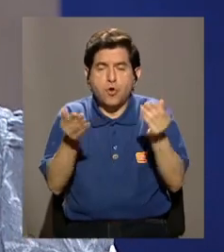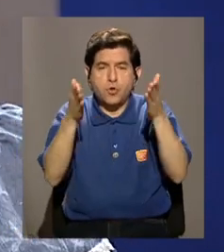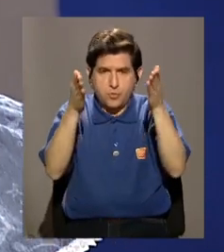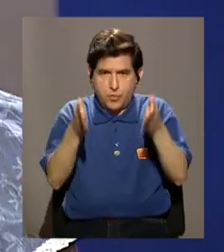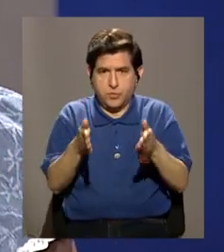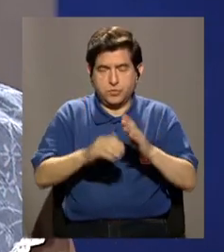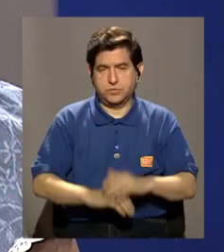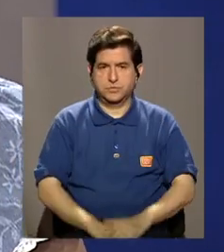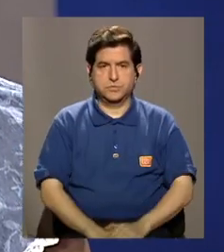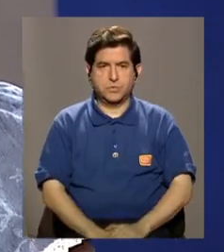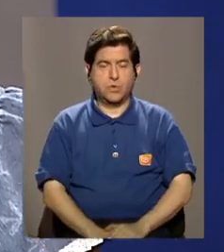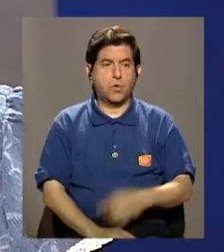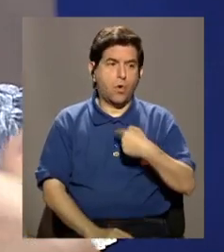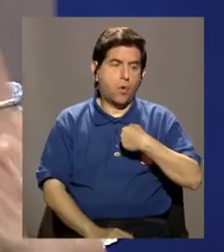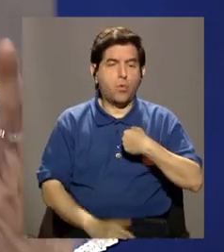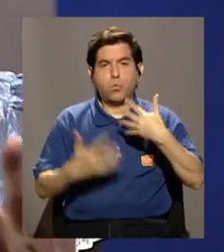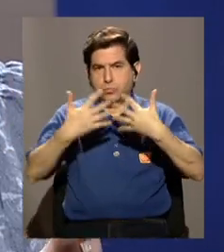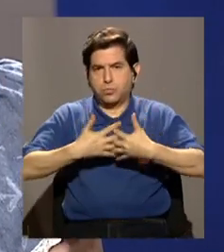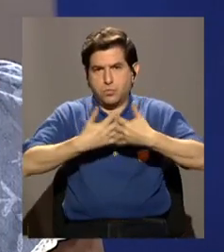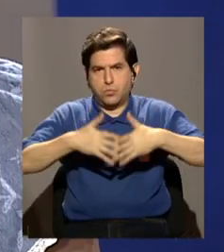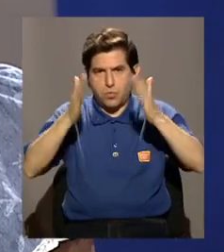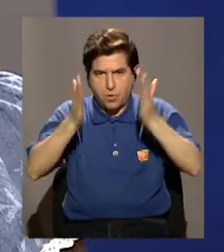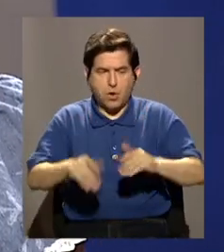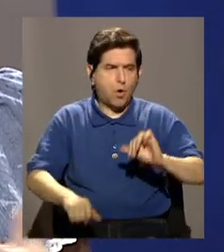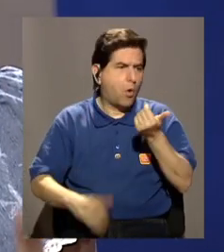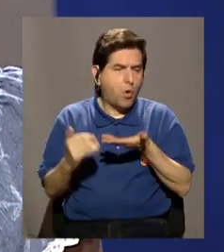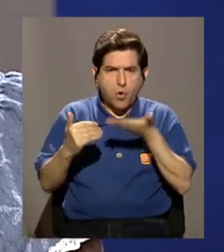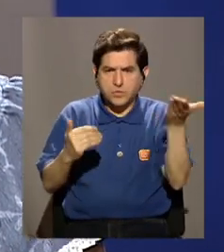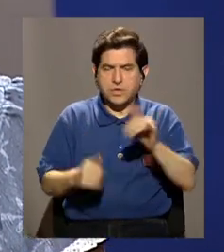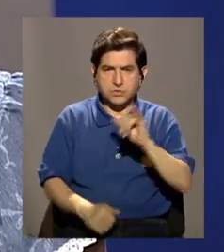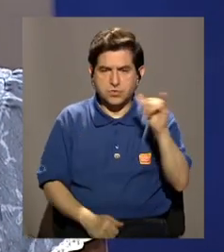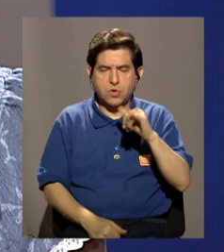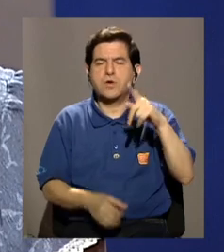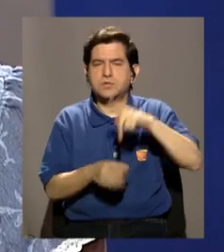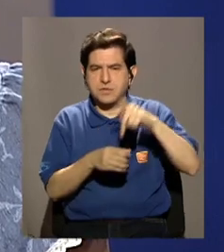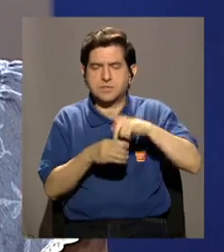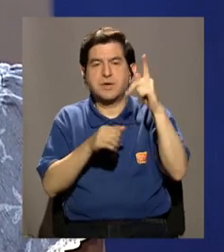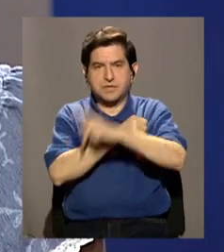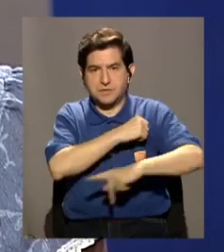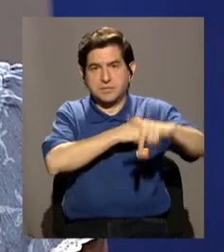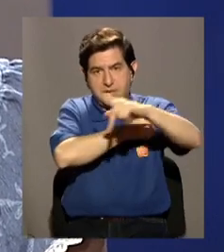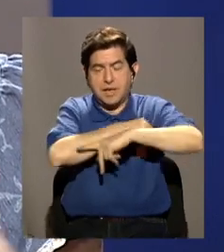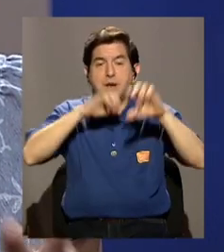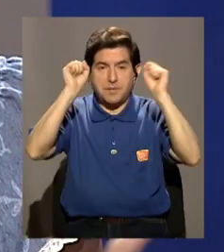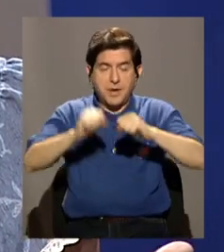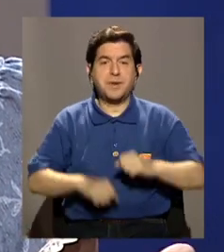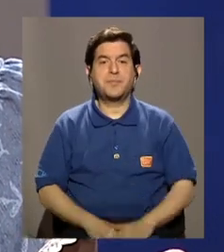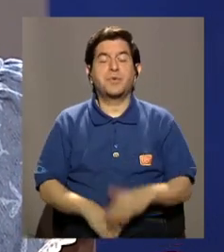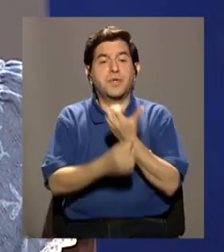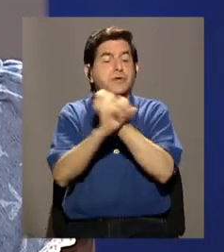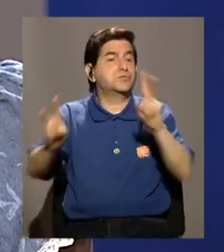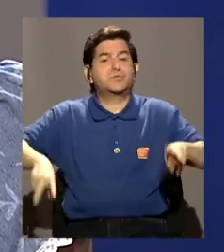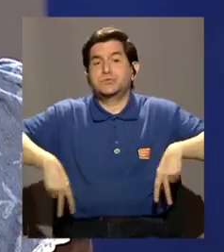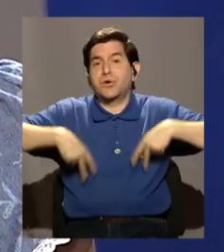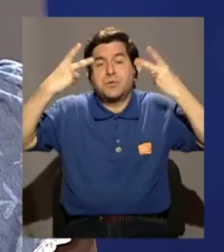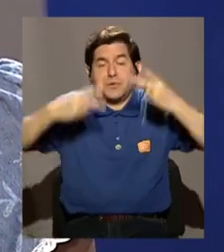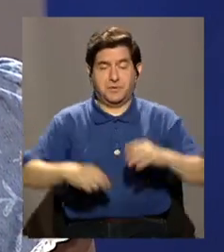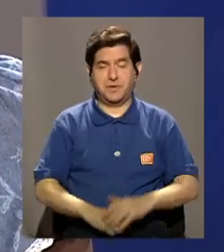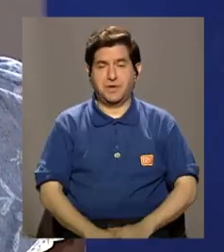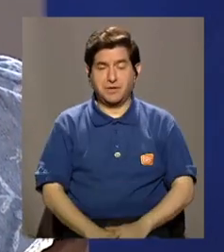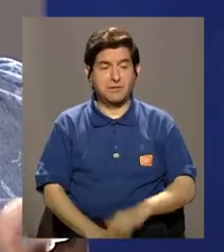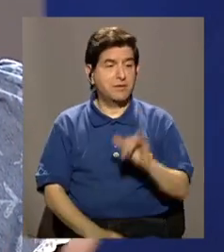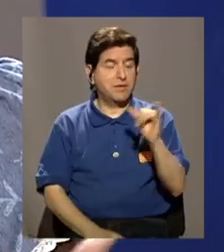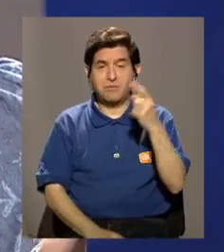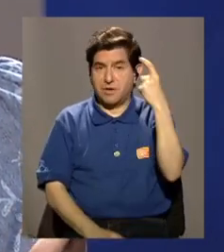productora este de empresaria de otros tipos de cosas que hay que meterse en este país para poder sobrevivir verdad